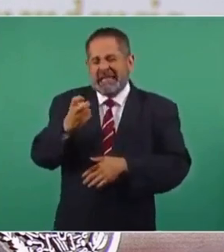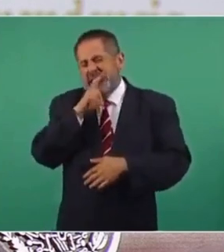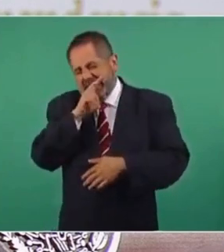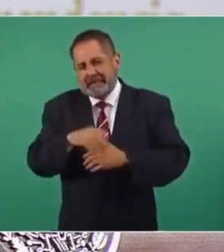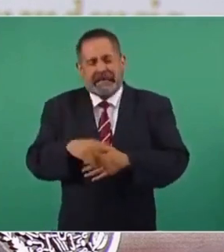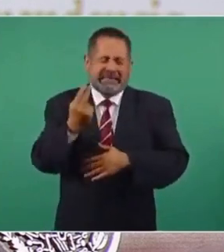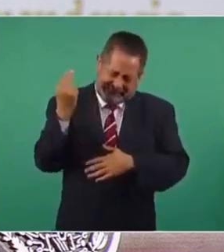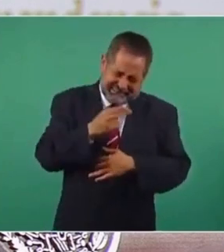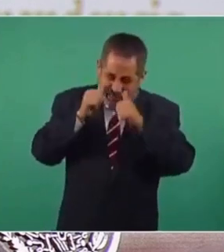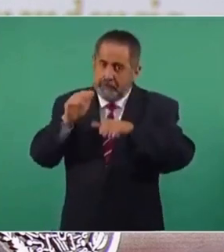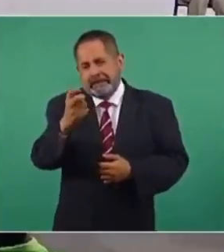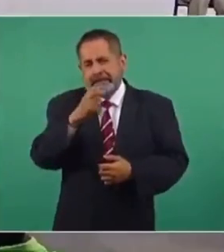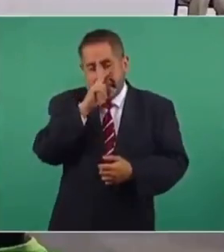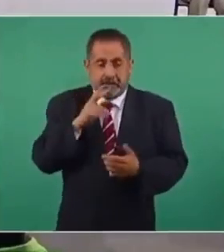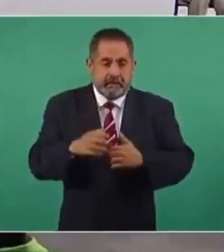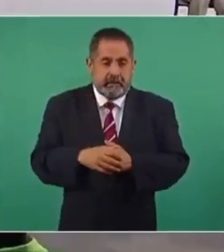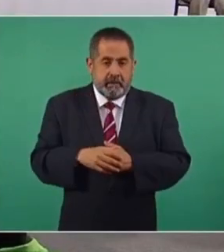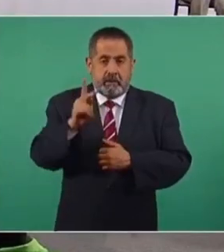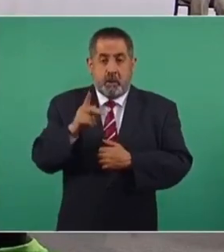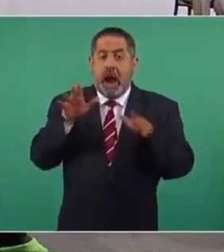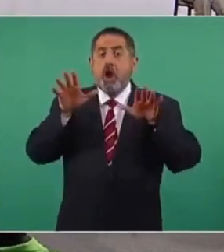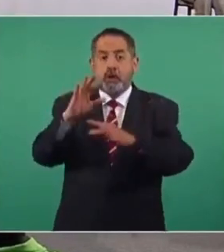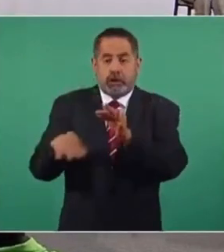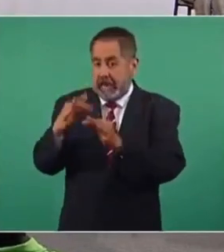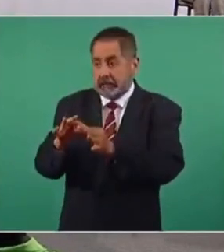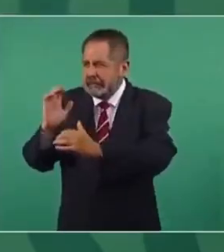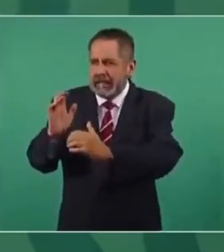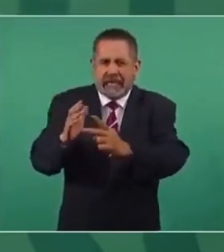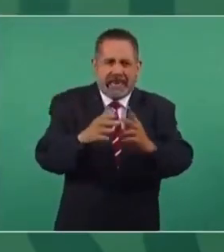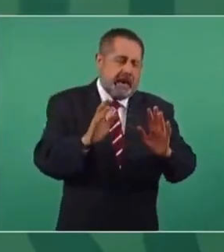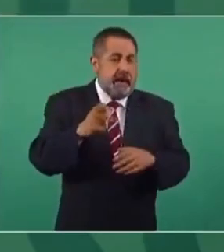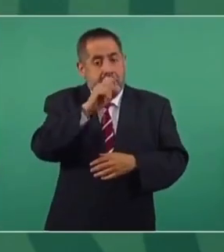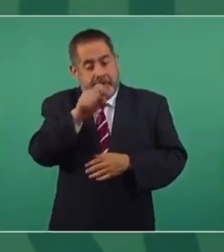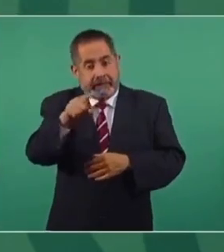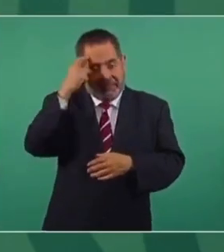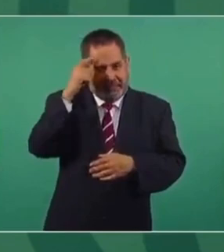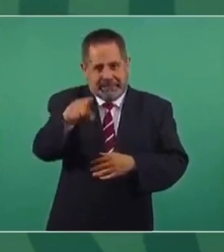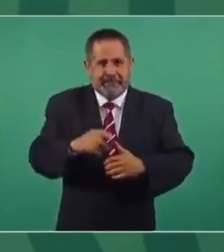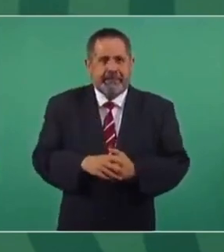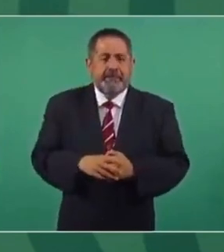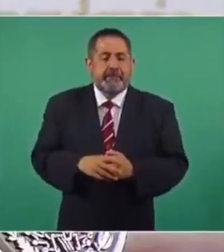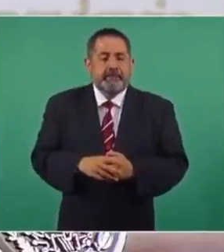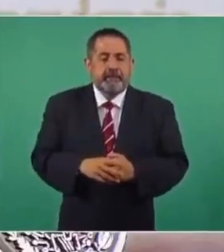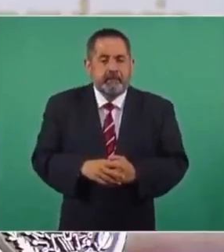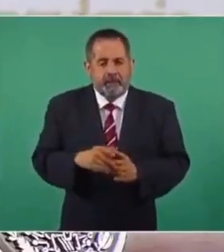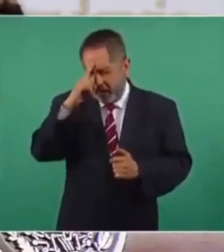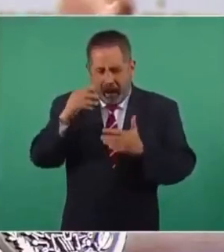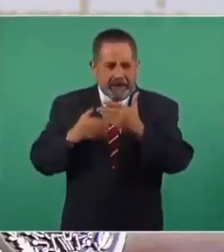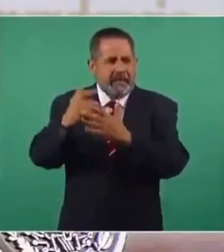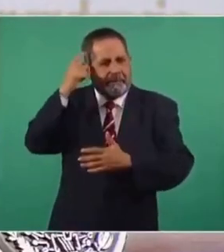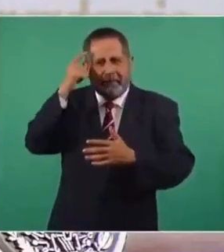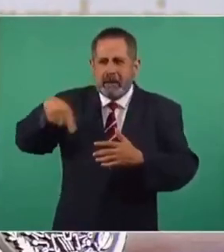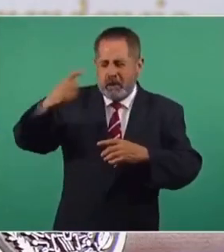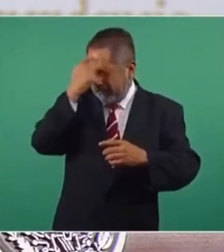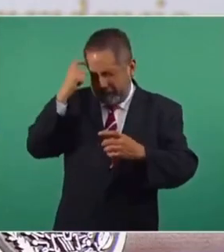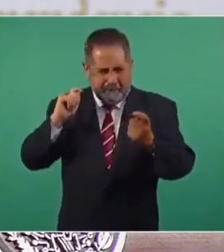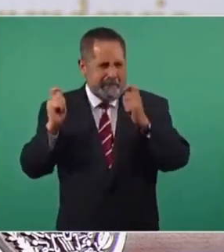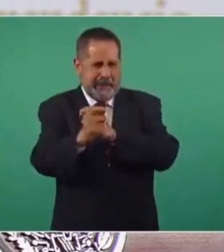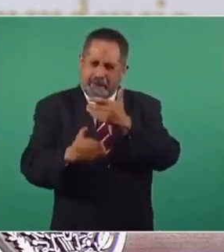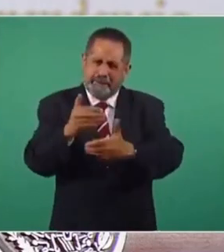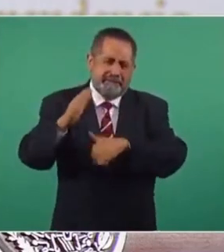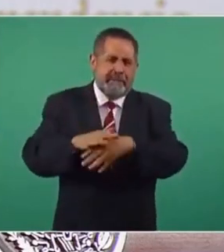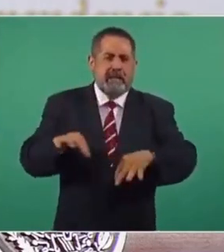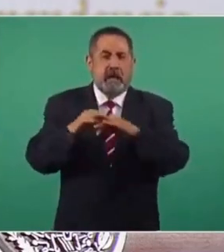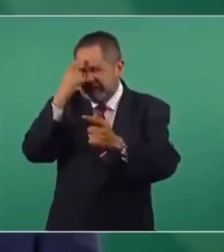sí necesito más tiempo. Pero ya tendríamos el aeropuerto, terminado. Además, esto, muy avanzado, el cambio de mentalidad. Que eso es